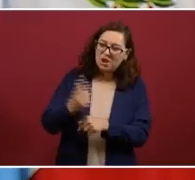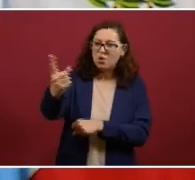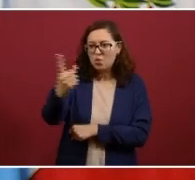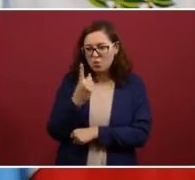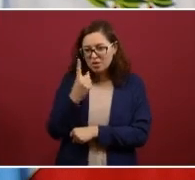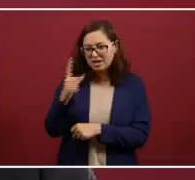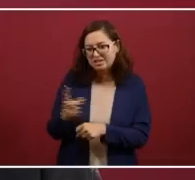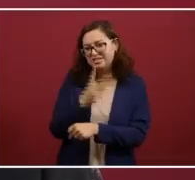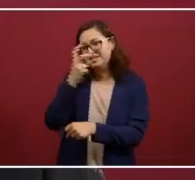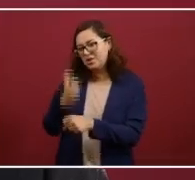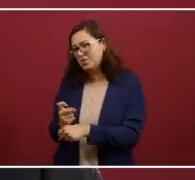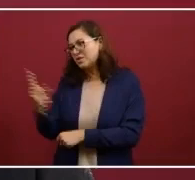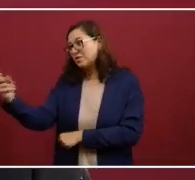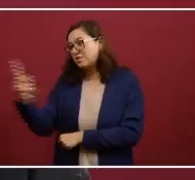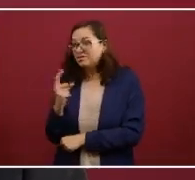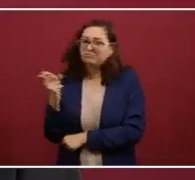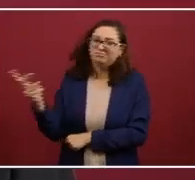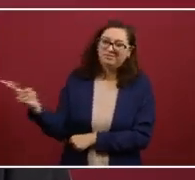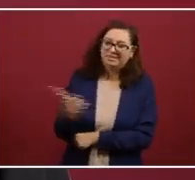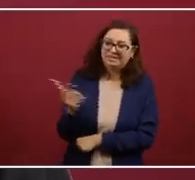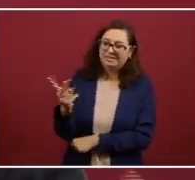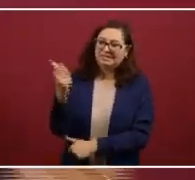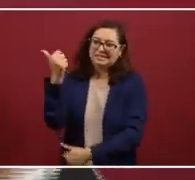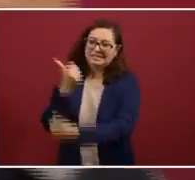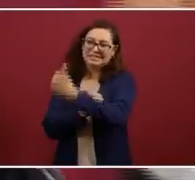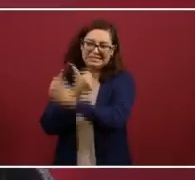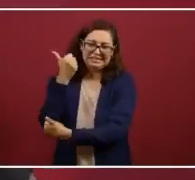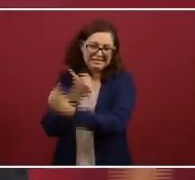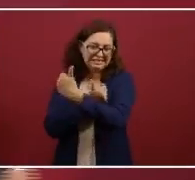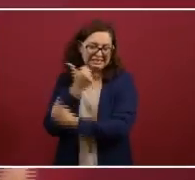porque compiten. Lo que pasa que